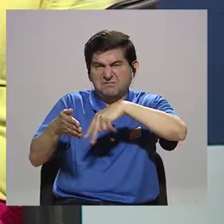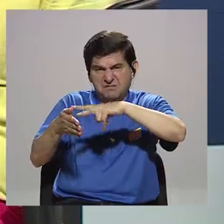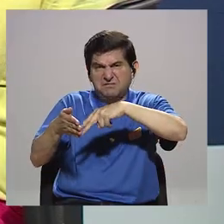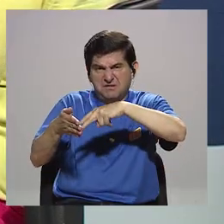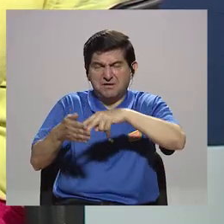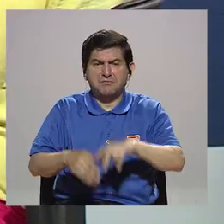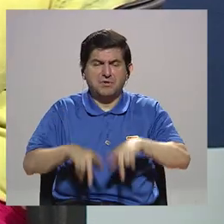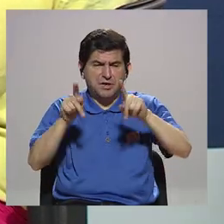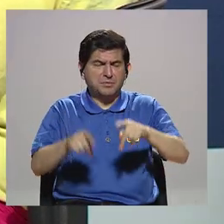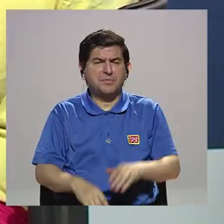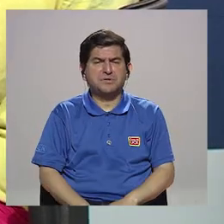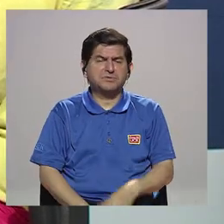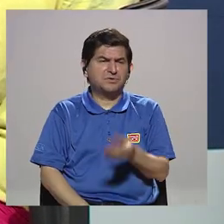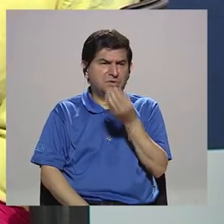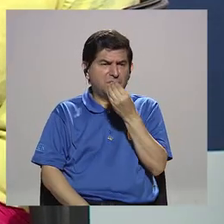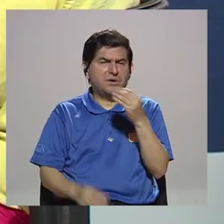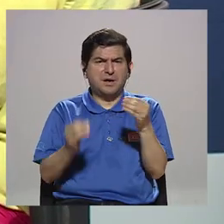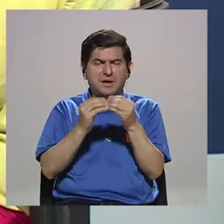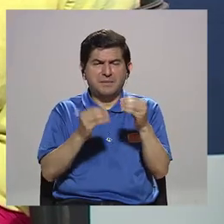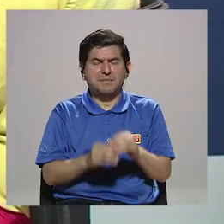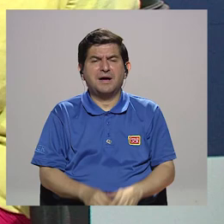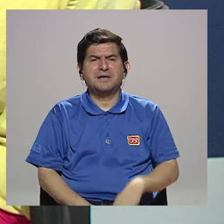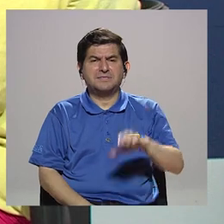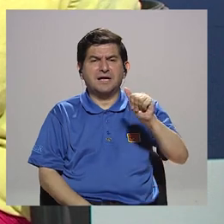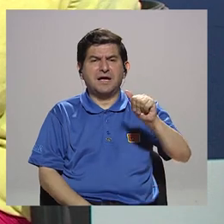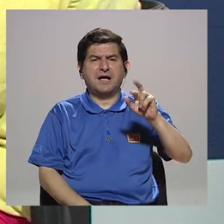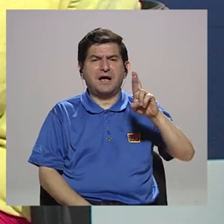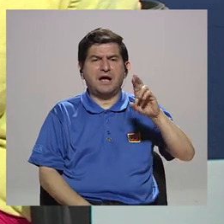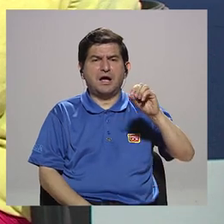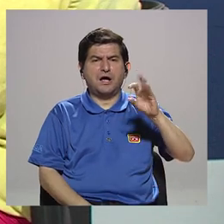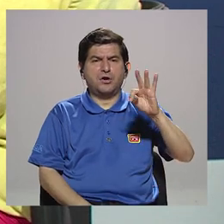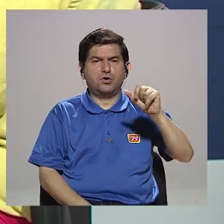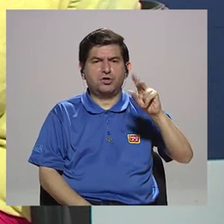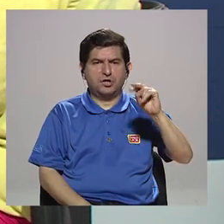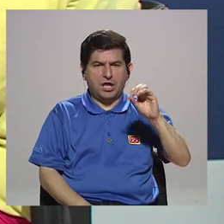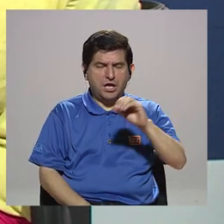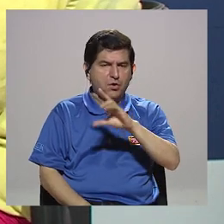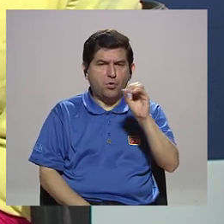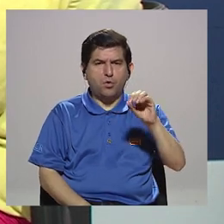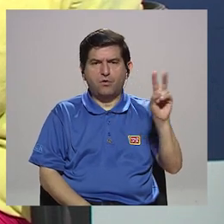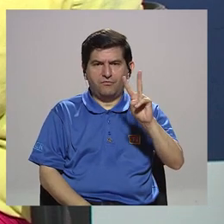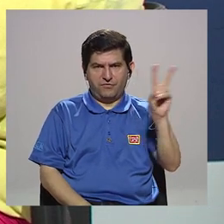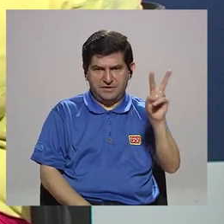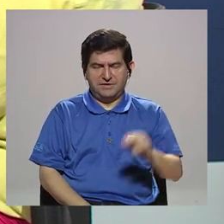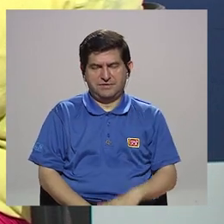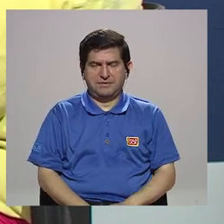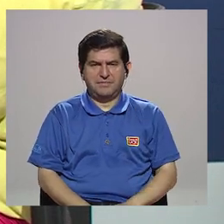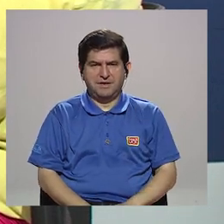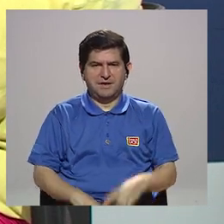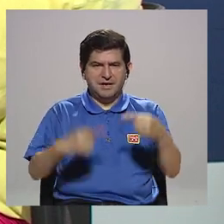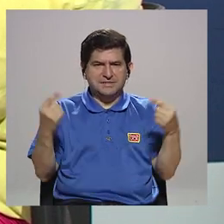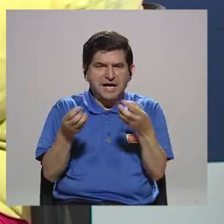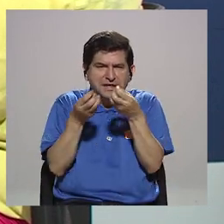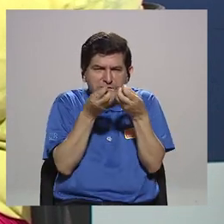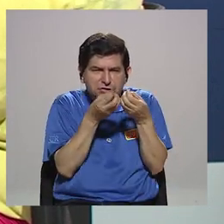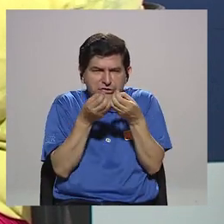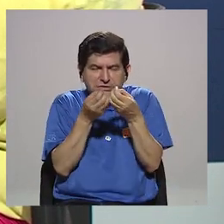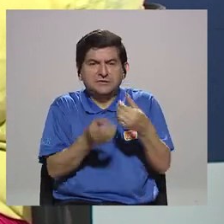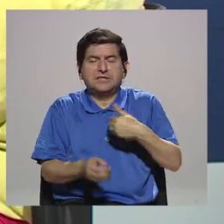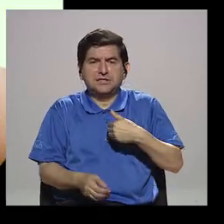literatura que el que consume más carotenos, más vitaminas, que son antioxidantes y todo,